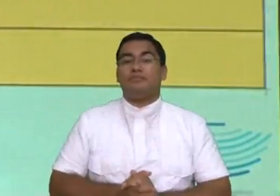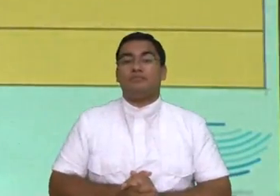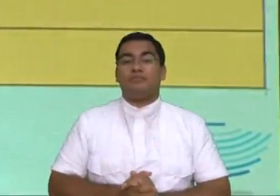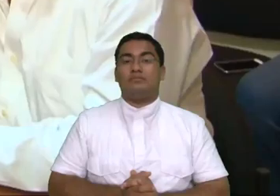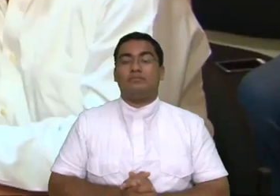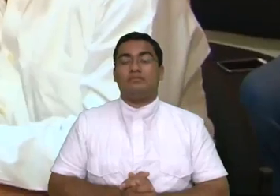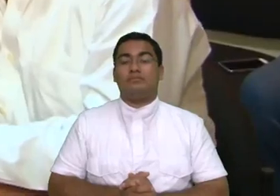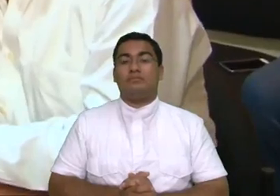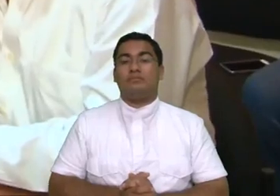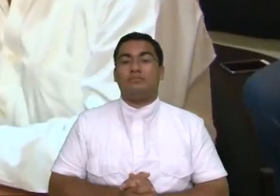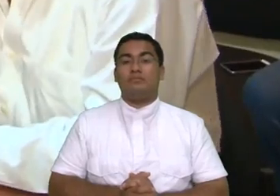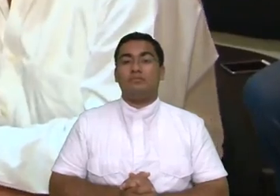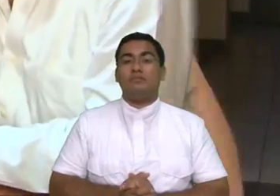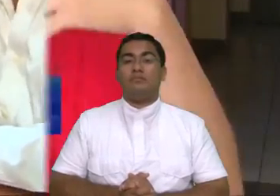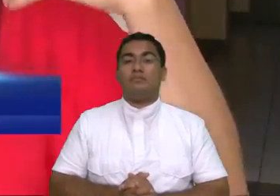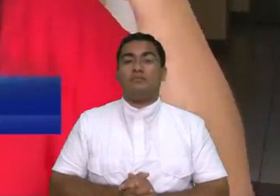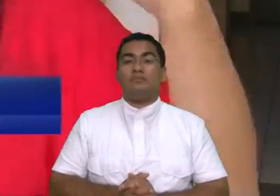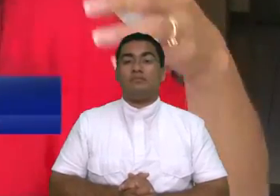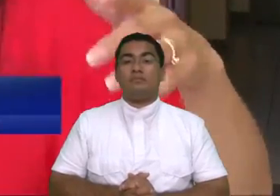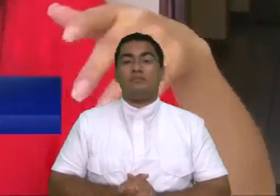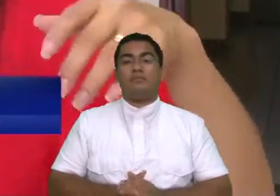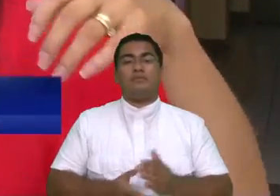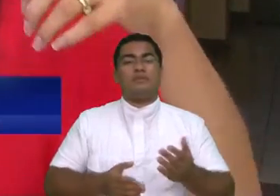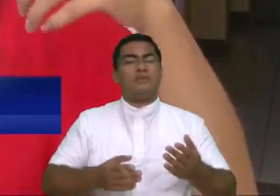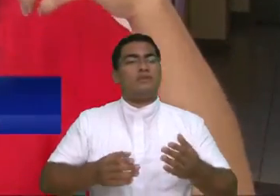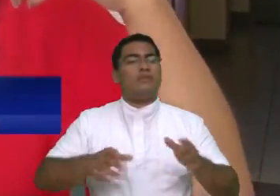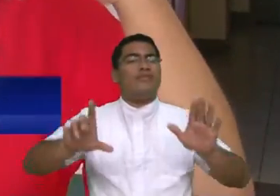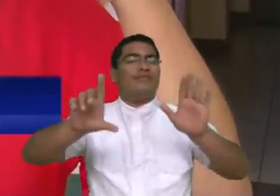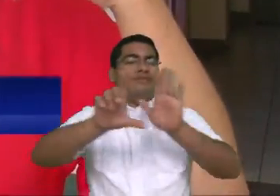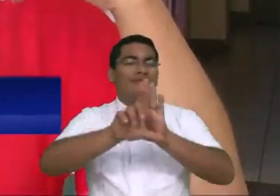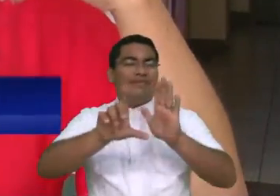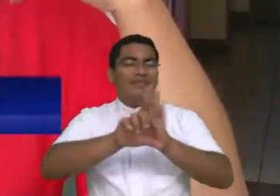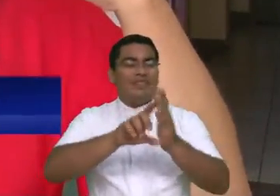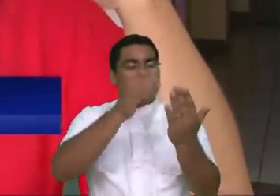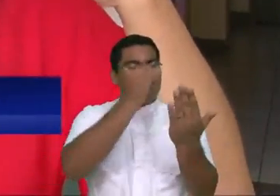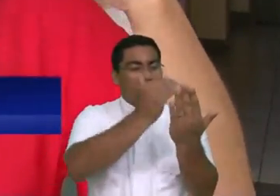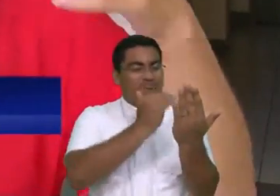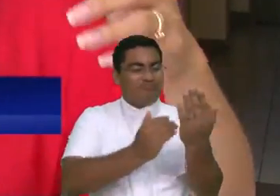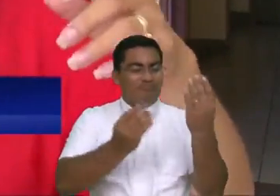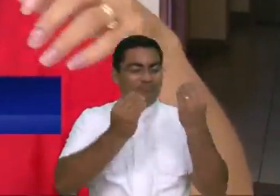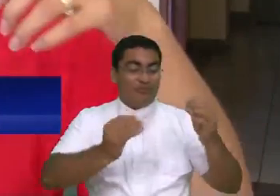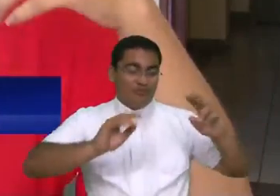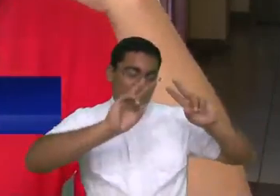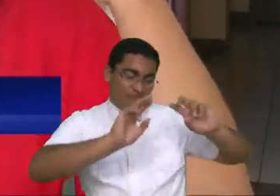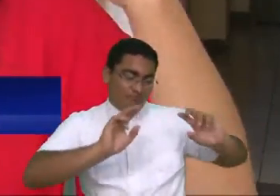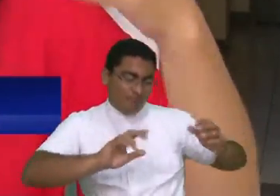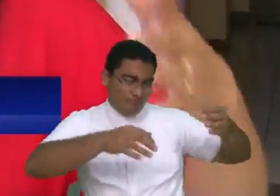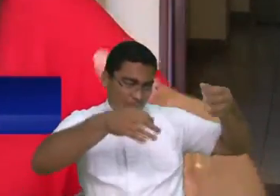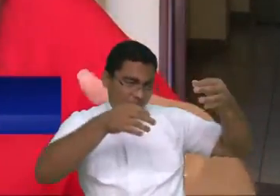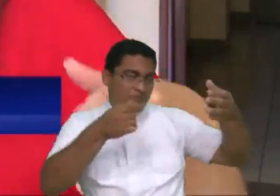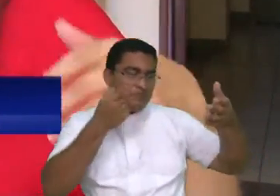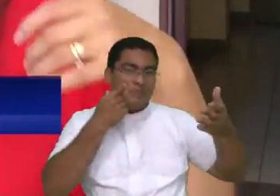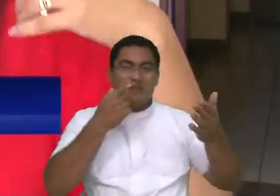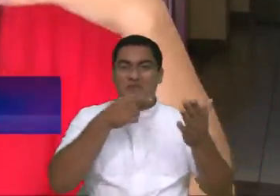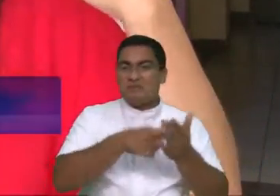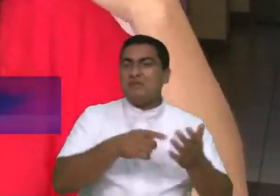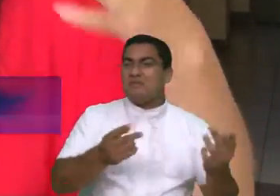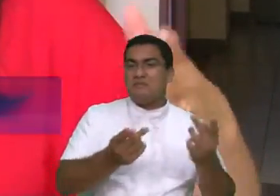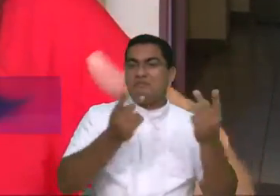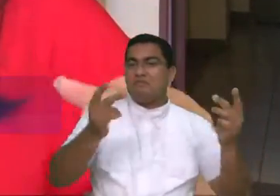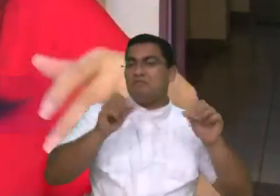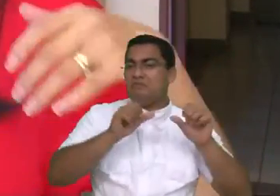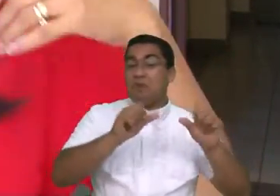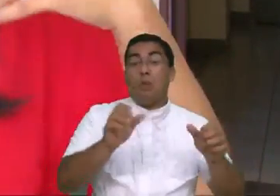van revisando todas las normas que están para poder determinar si estas se encuentran vigentes, si estas